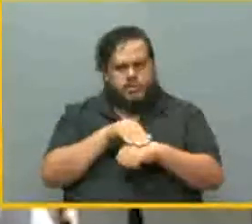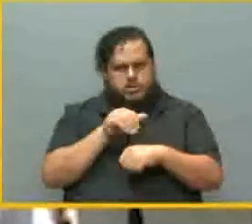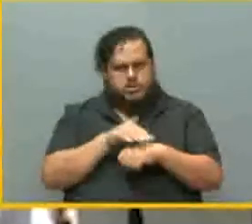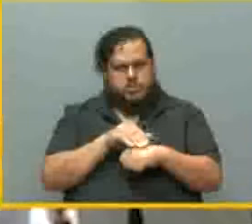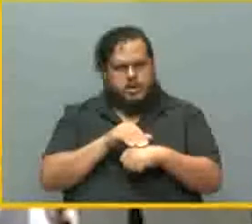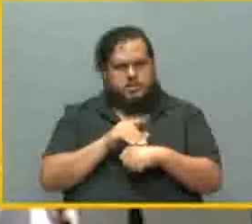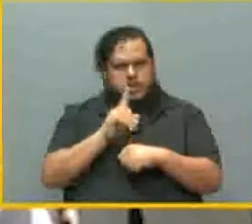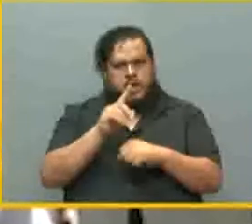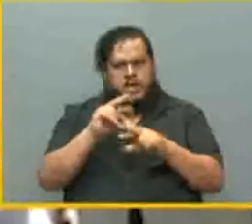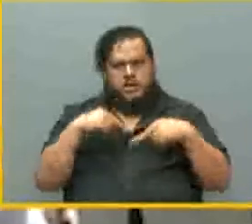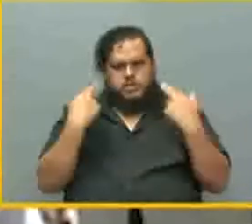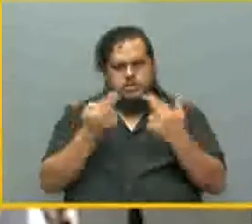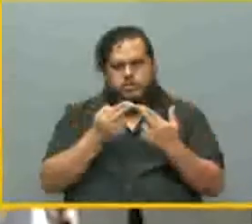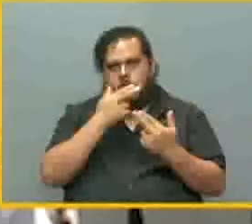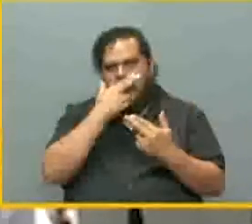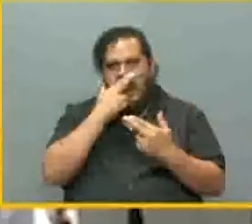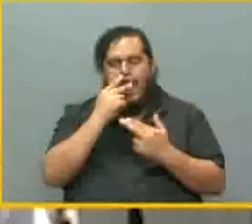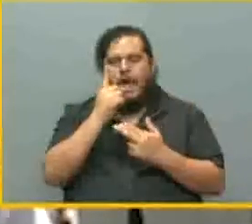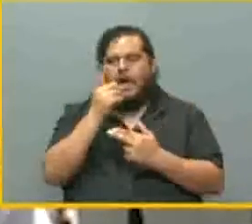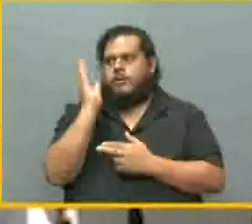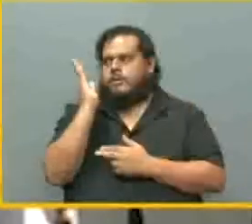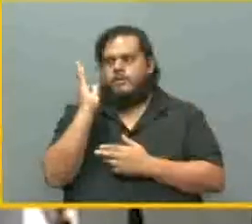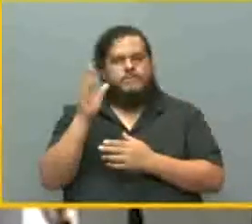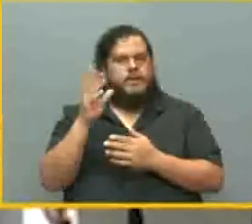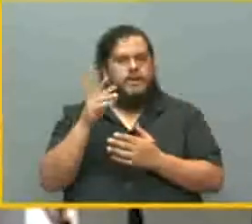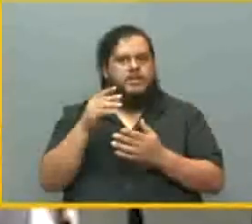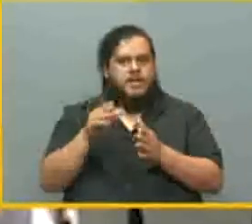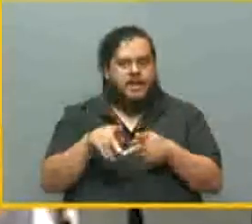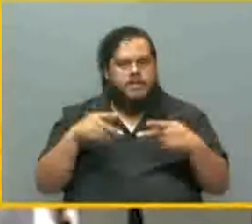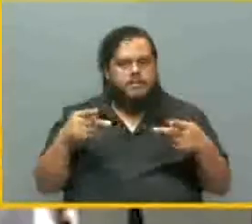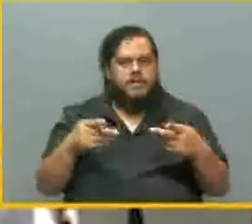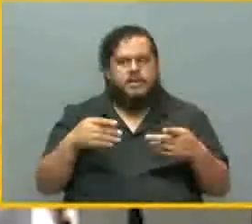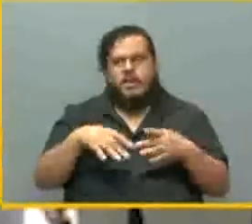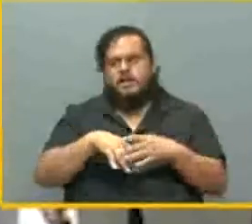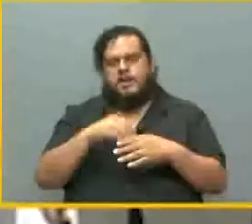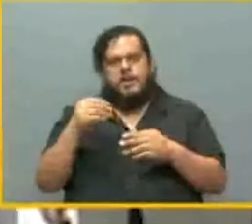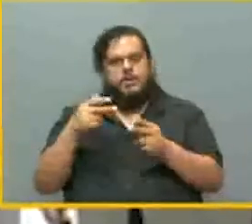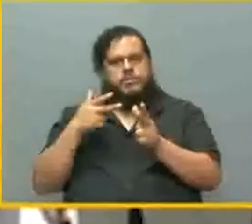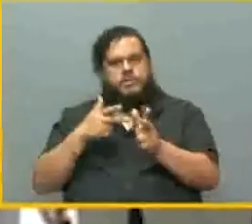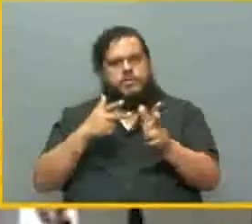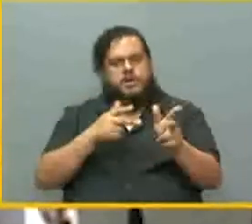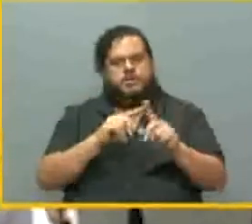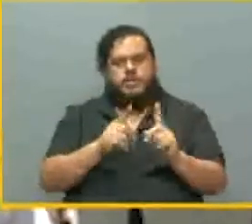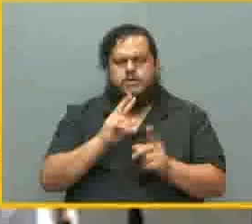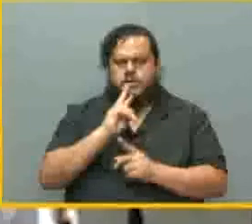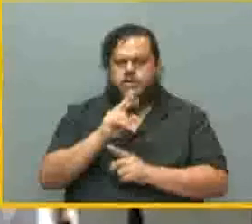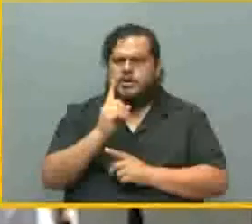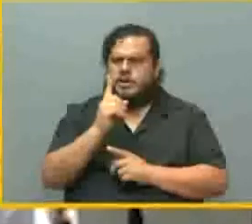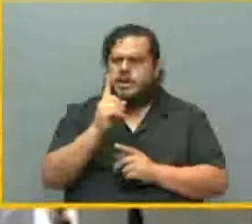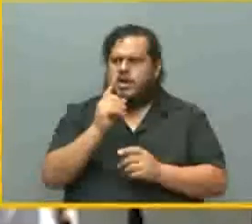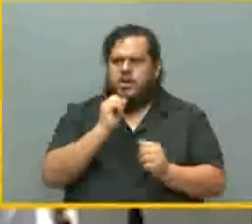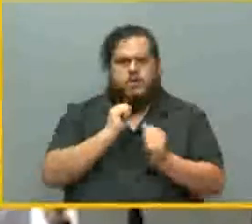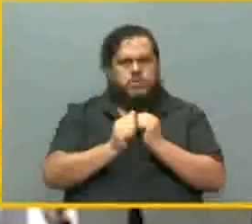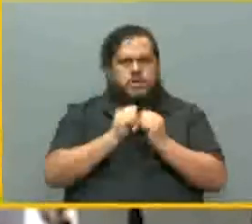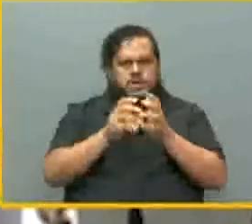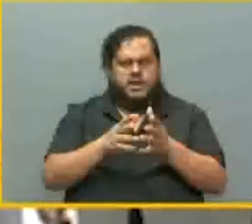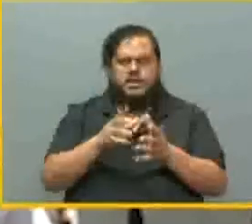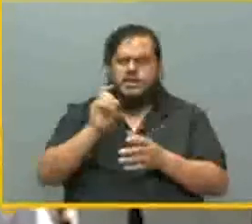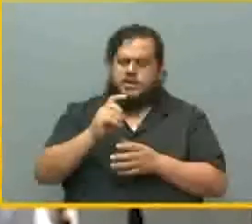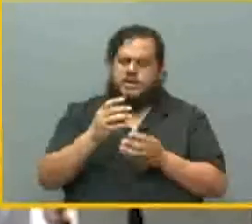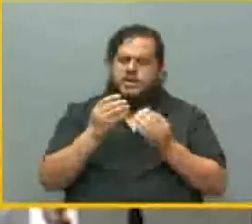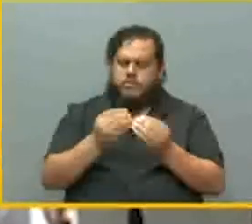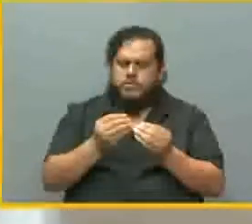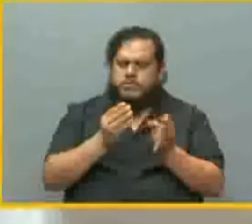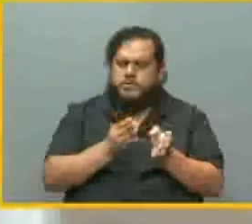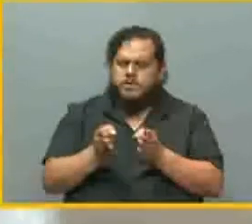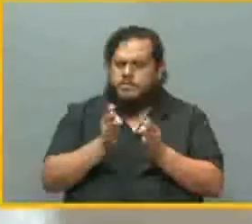a una reunión una conferencia de prensa salgamos en una caravana pero de verdad que un atleta requiere mucho requiere mucha